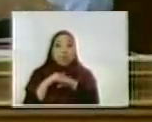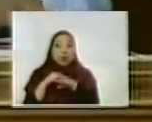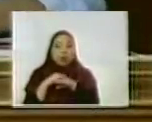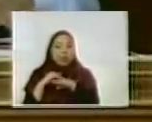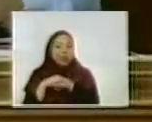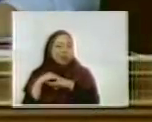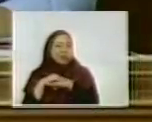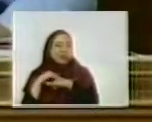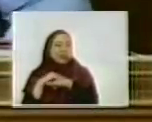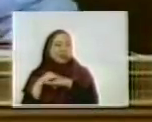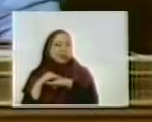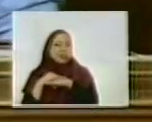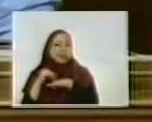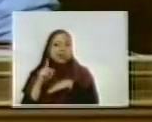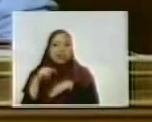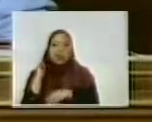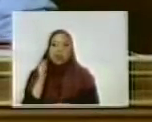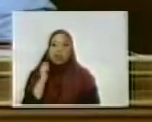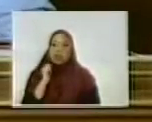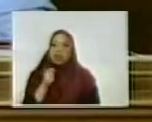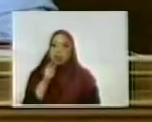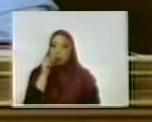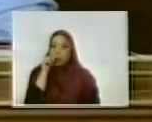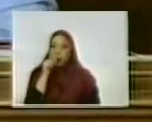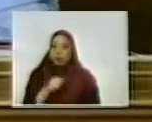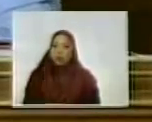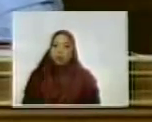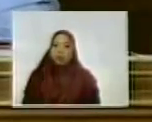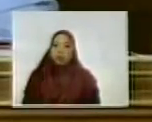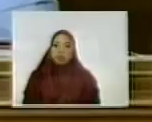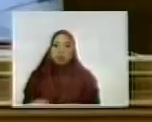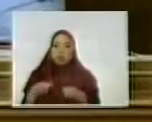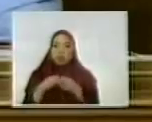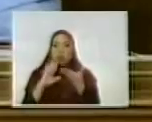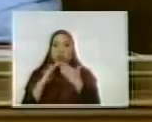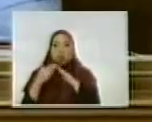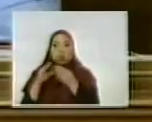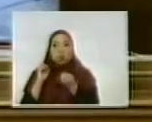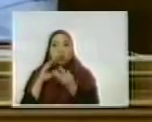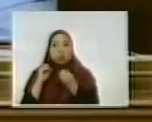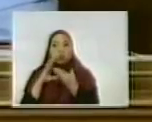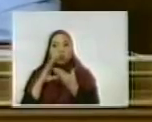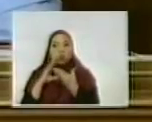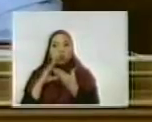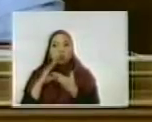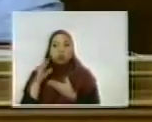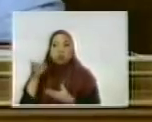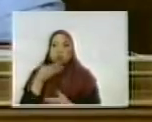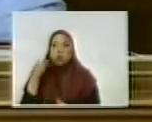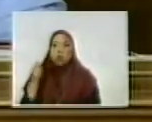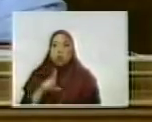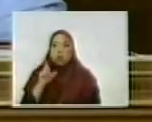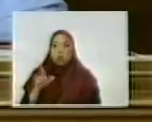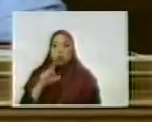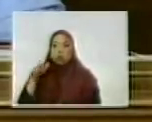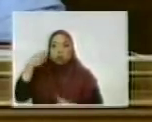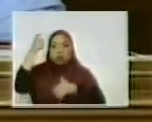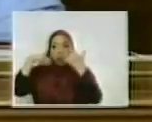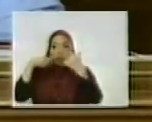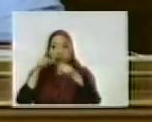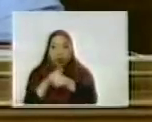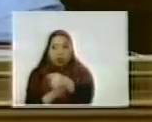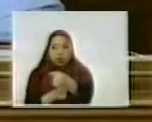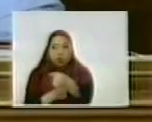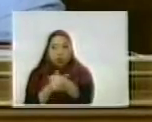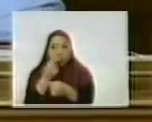Perdón, aquí se le dio una tarea a la Comisión de Comunas, que dirige Julio Chávez, que debía presentar